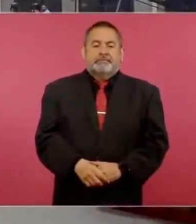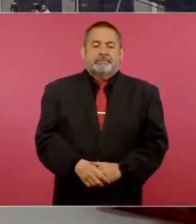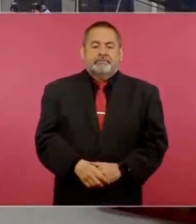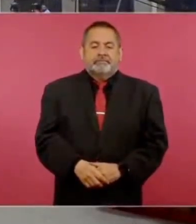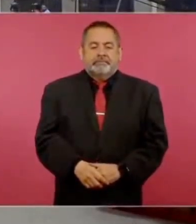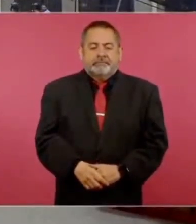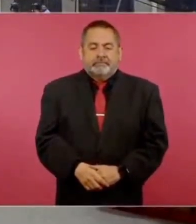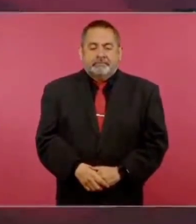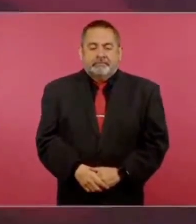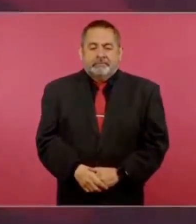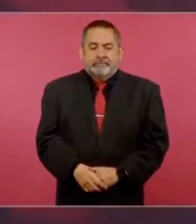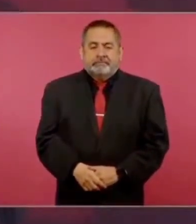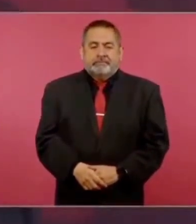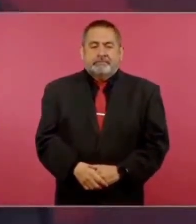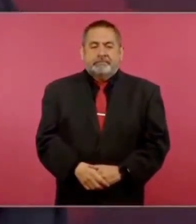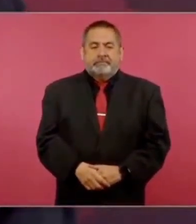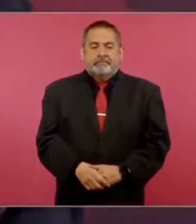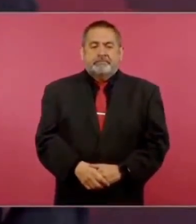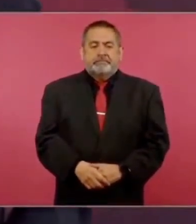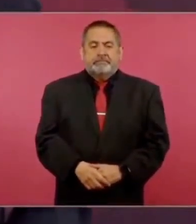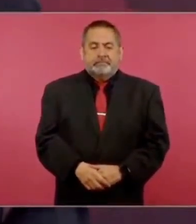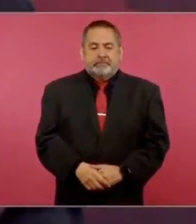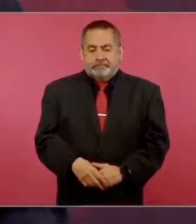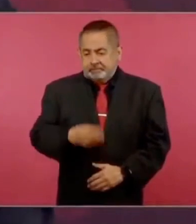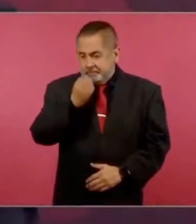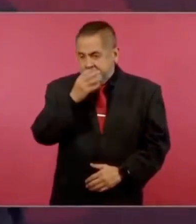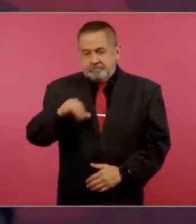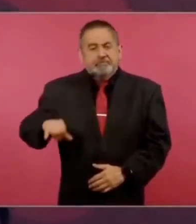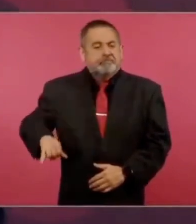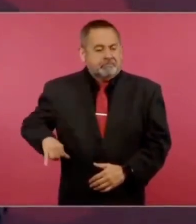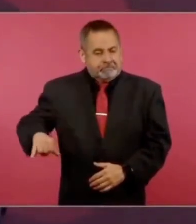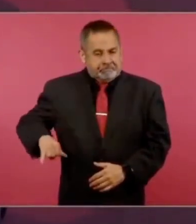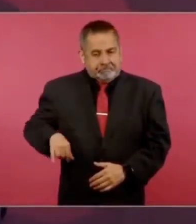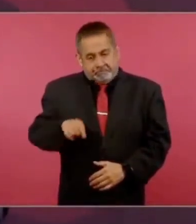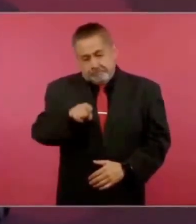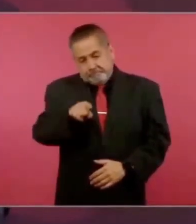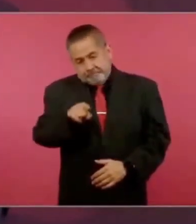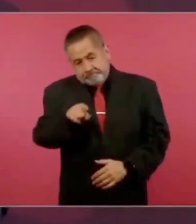Pero es muy interesante lo que está